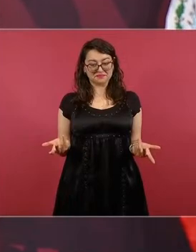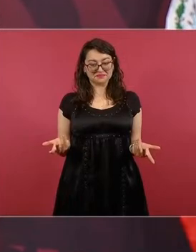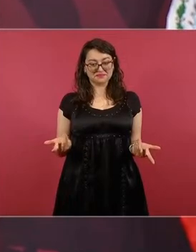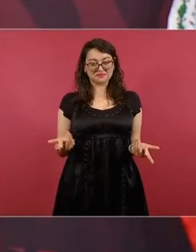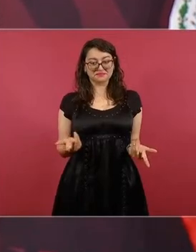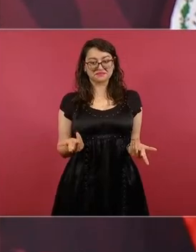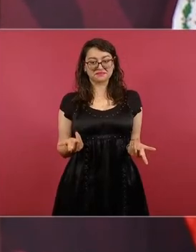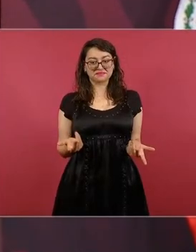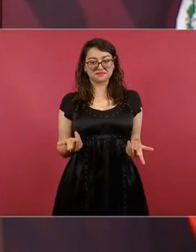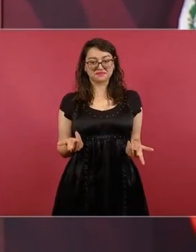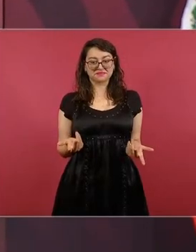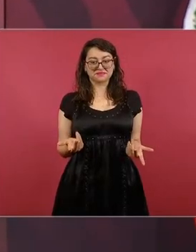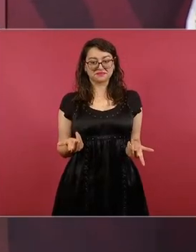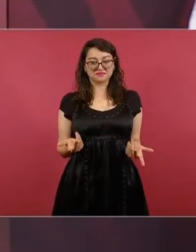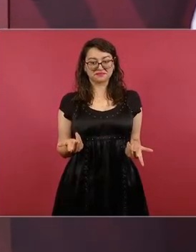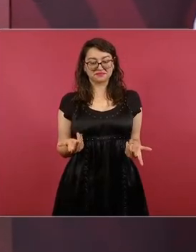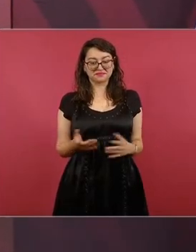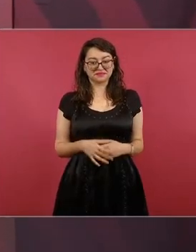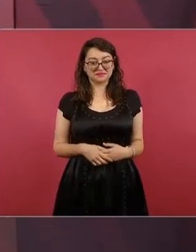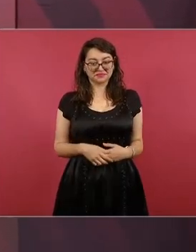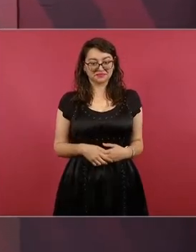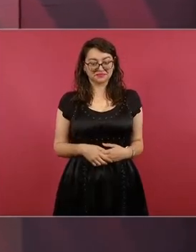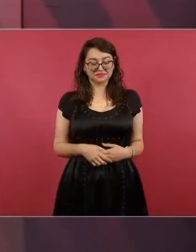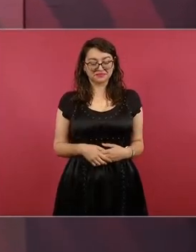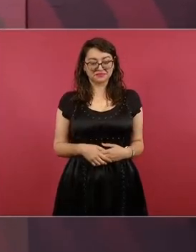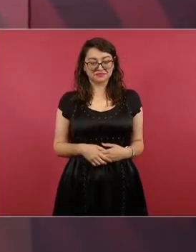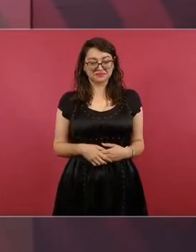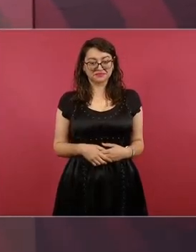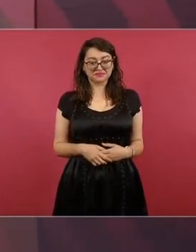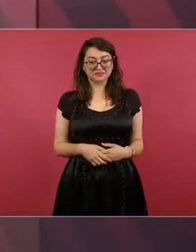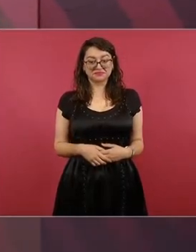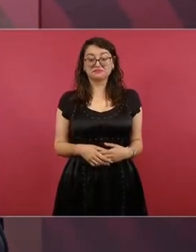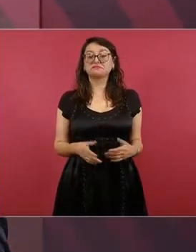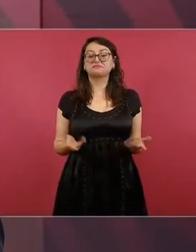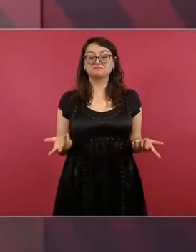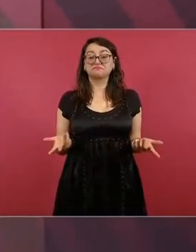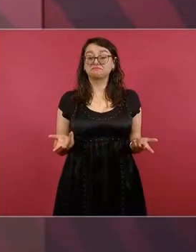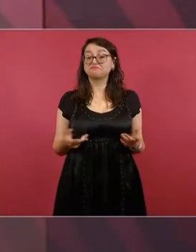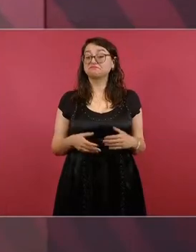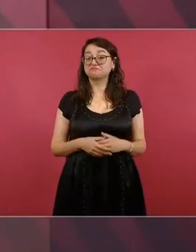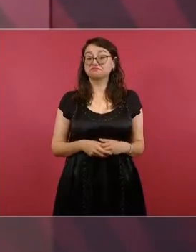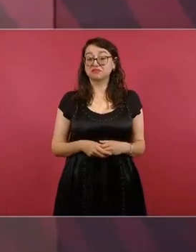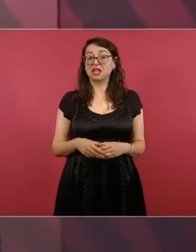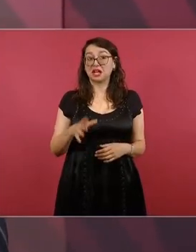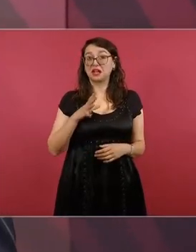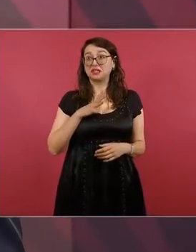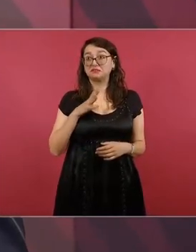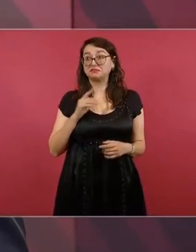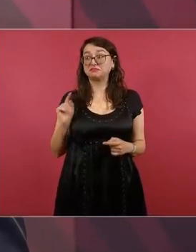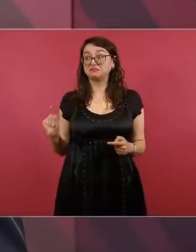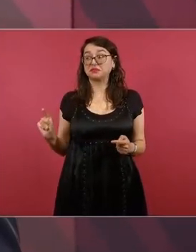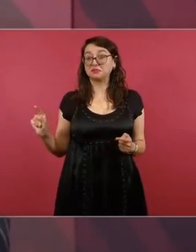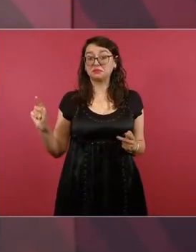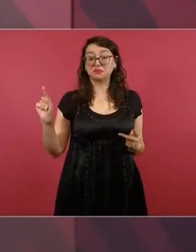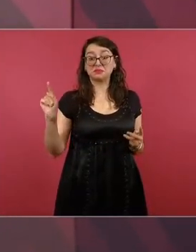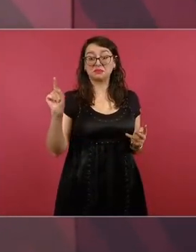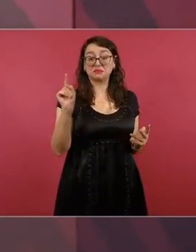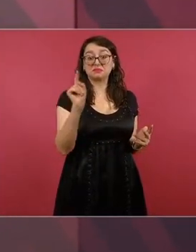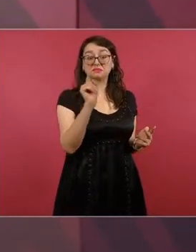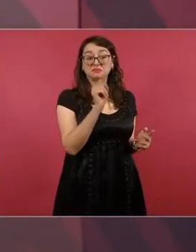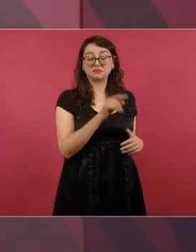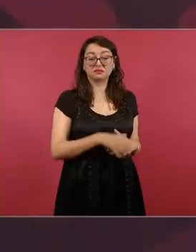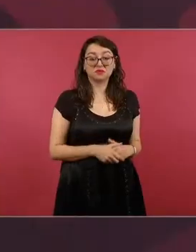Y a ver, ¿qué otra cosa hay? Bueno, lo que sí lamento